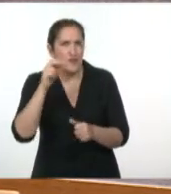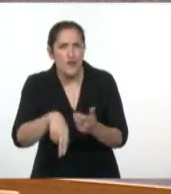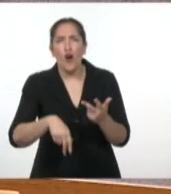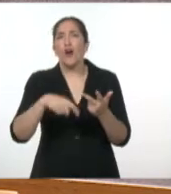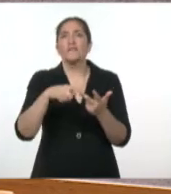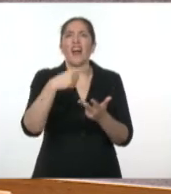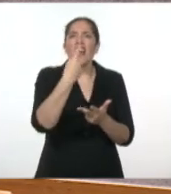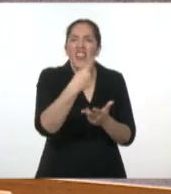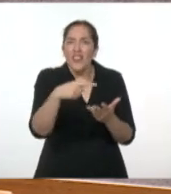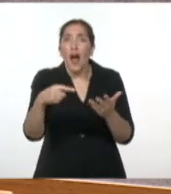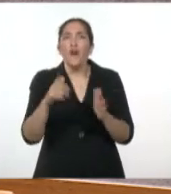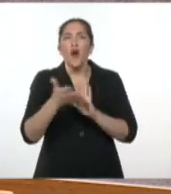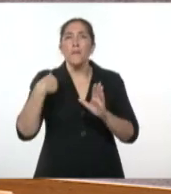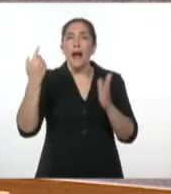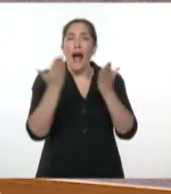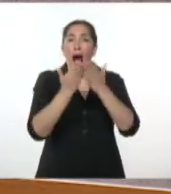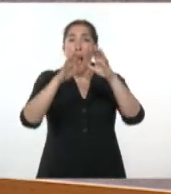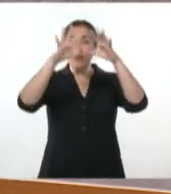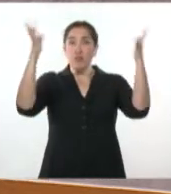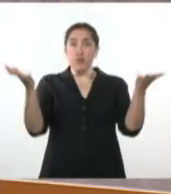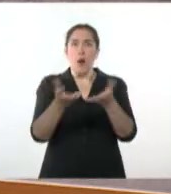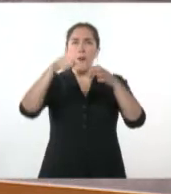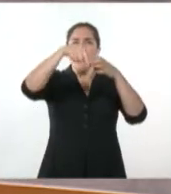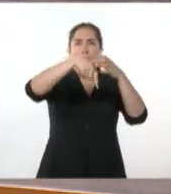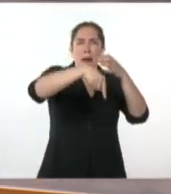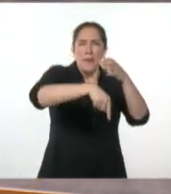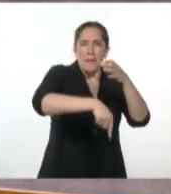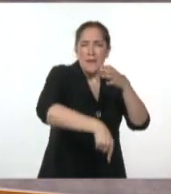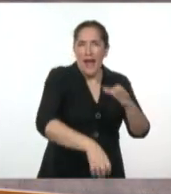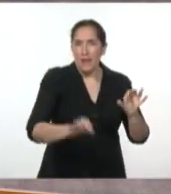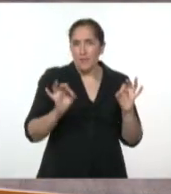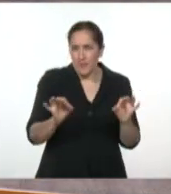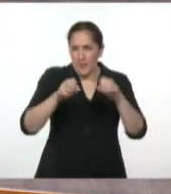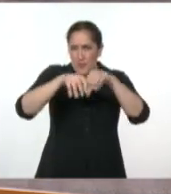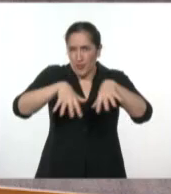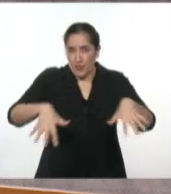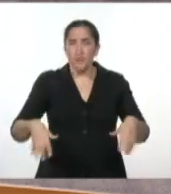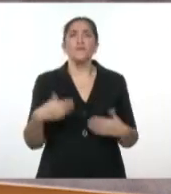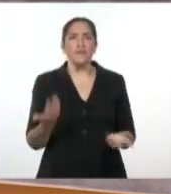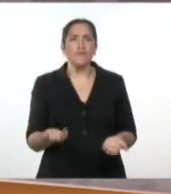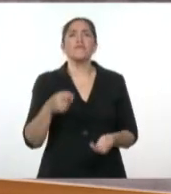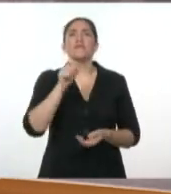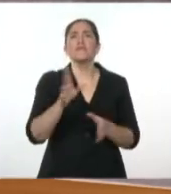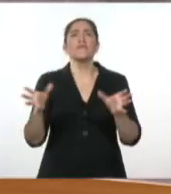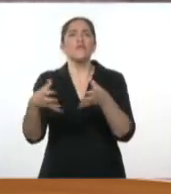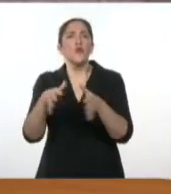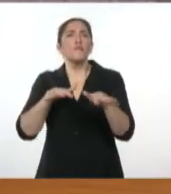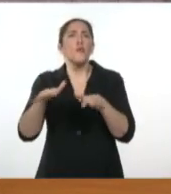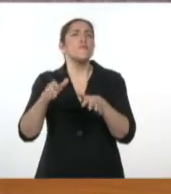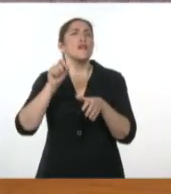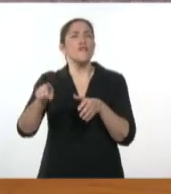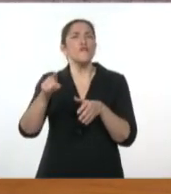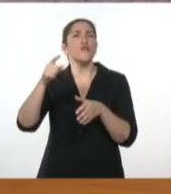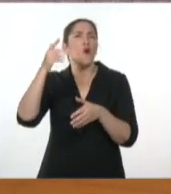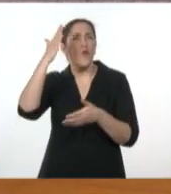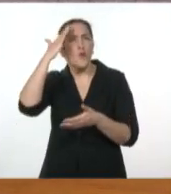fuimos complejizando, ¿no? Como haciéndonos muchas preguntas. Trabajamos con los movimientos artísticos culturales, el romanticismo,